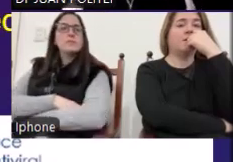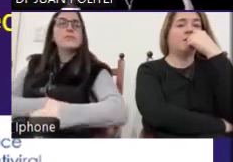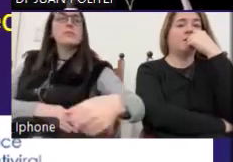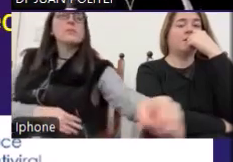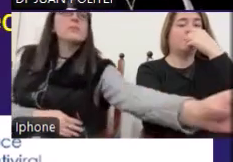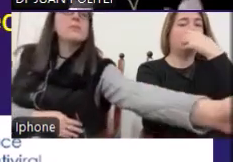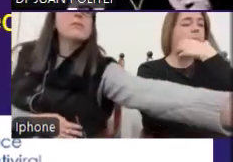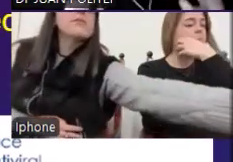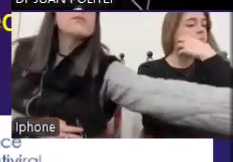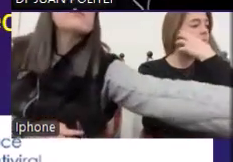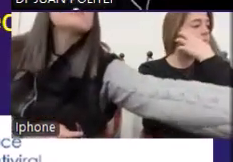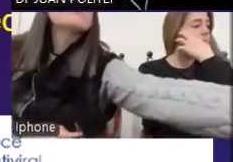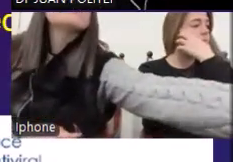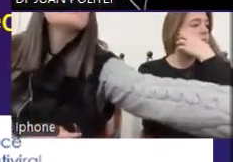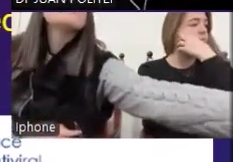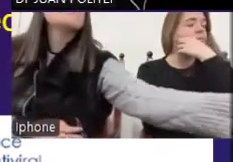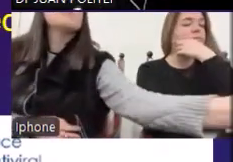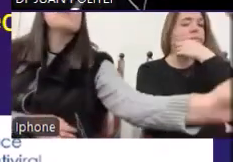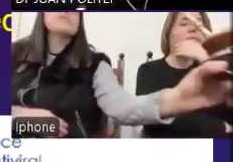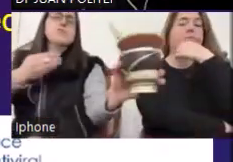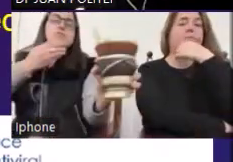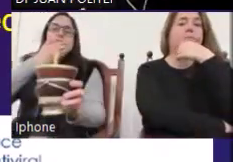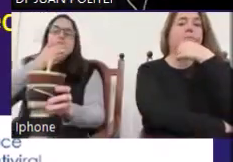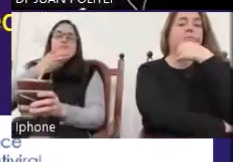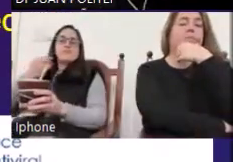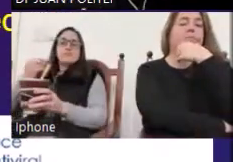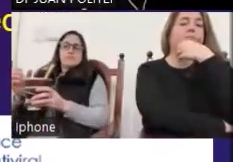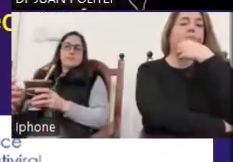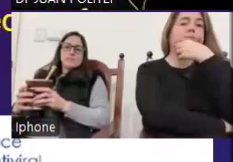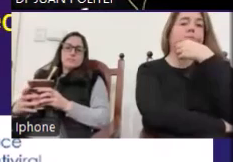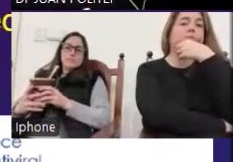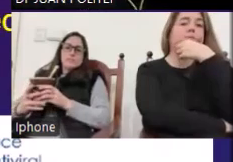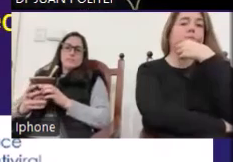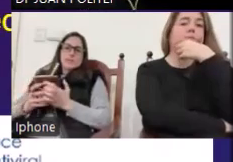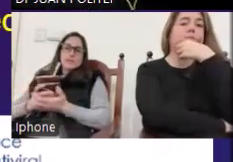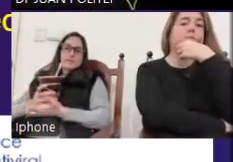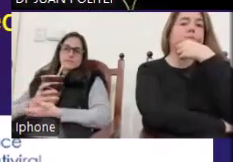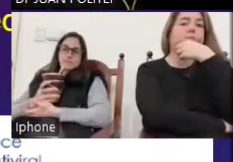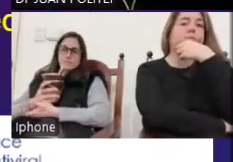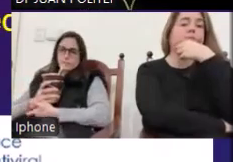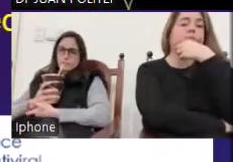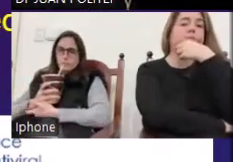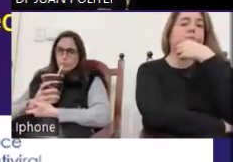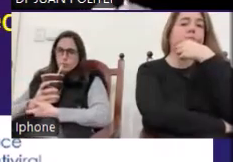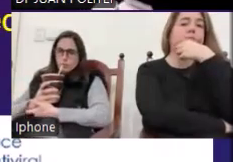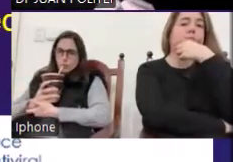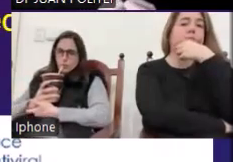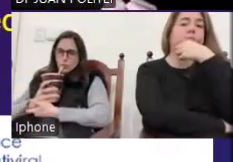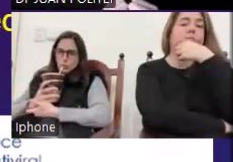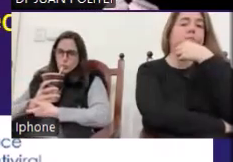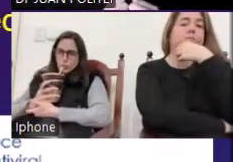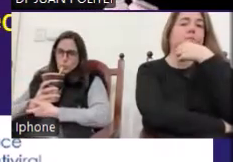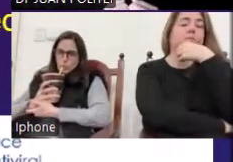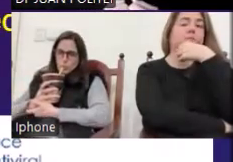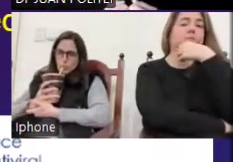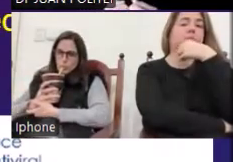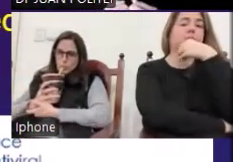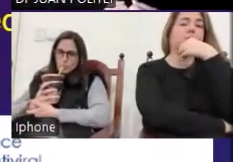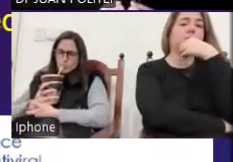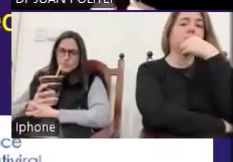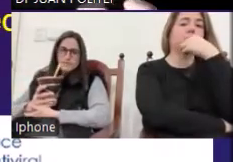terapia génica, era muy compleja. Técnicamente era muy compleja, porque se le sacaba sangre al paciente,